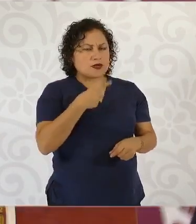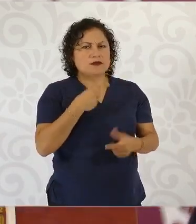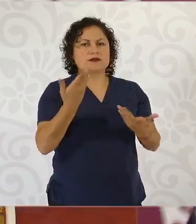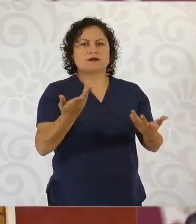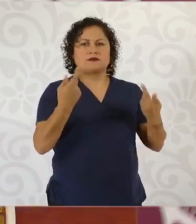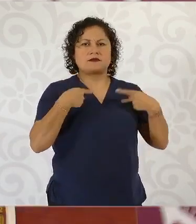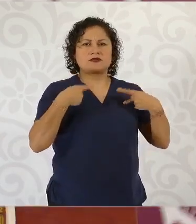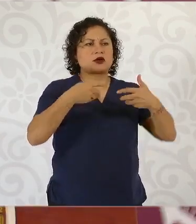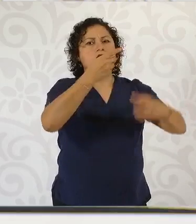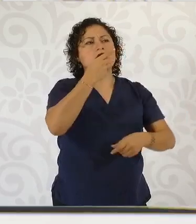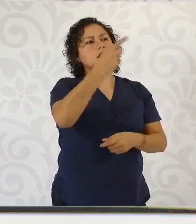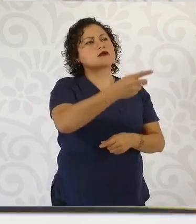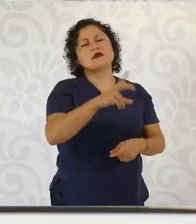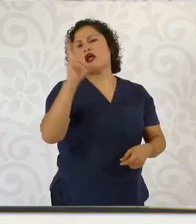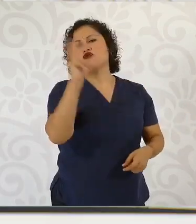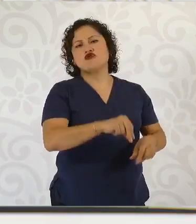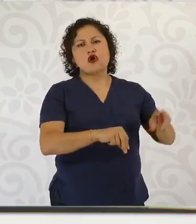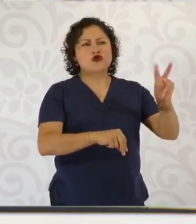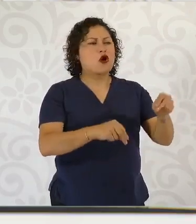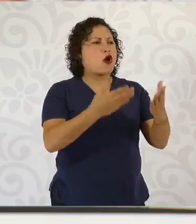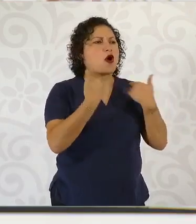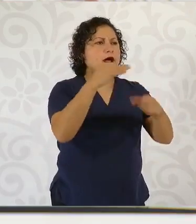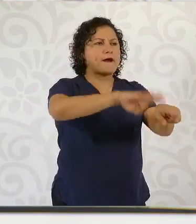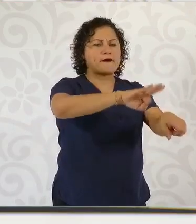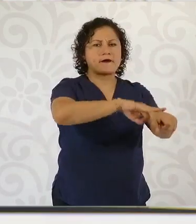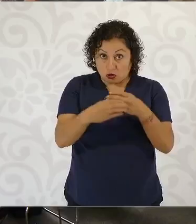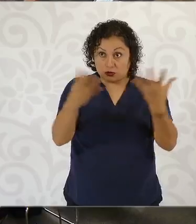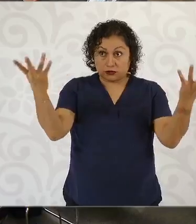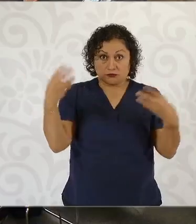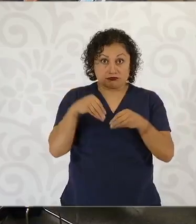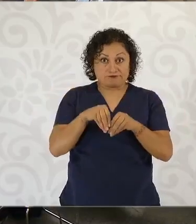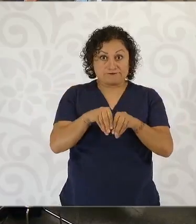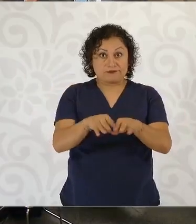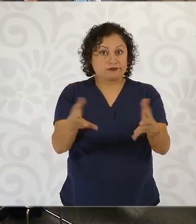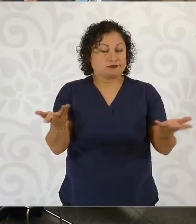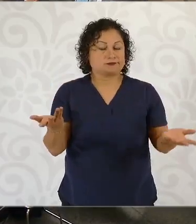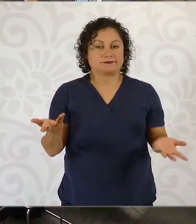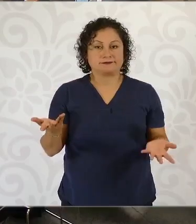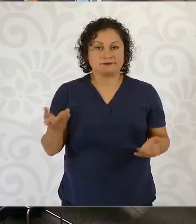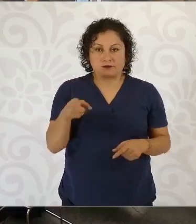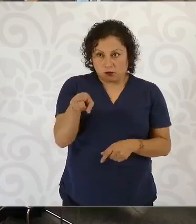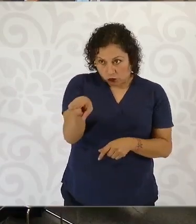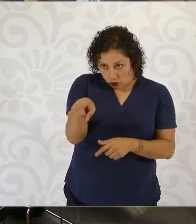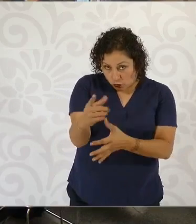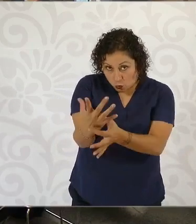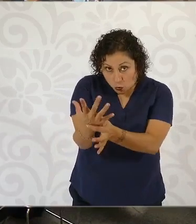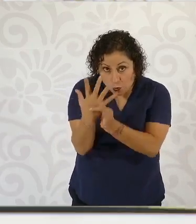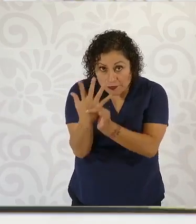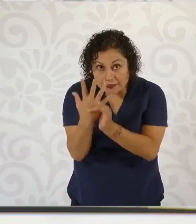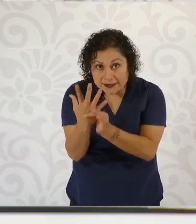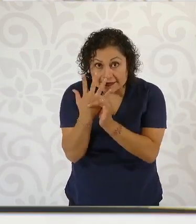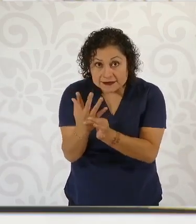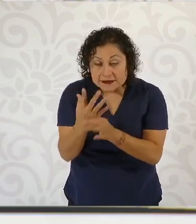decían que no había medicamentos. Tú estás contando 2 hechos aislados. La afirmación que tú haces de que